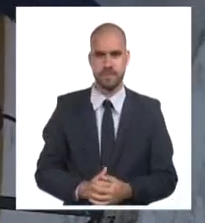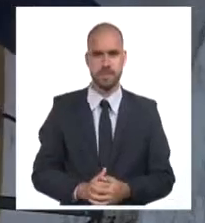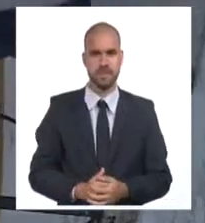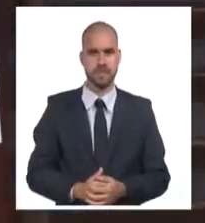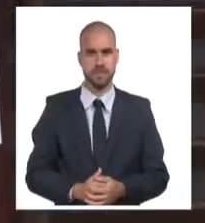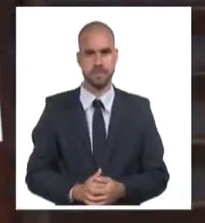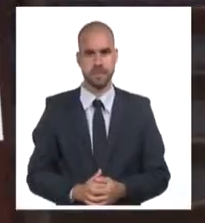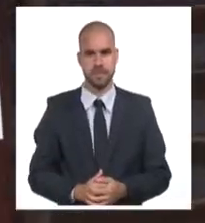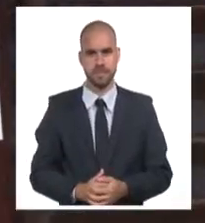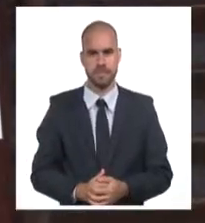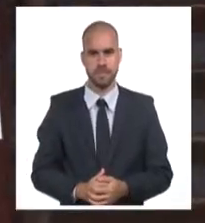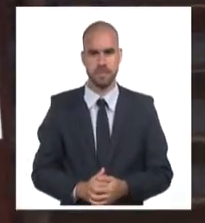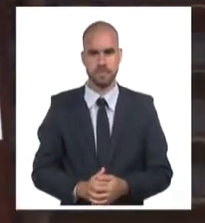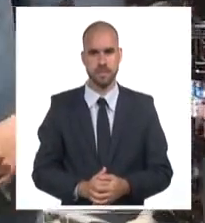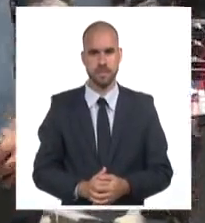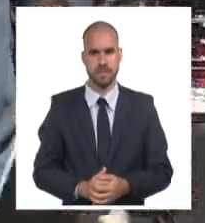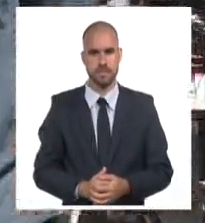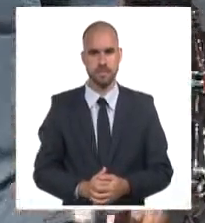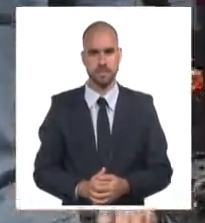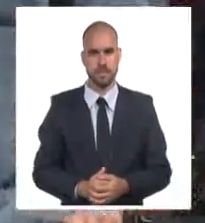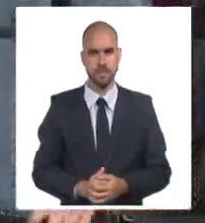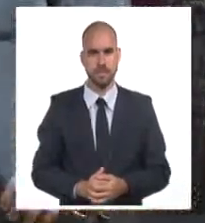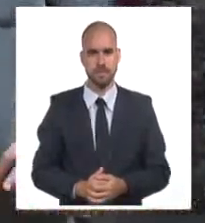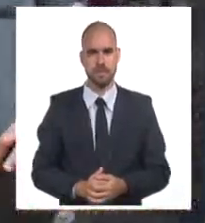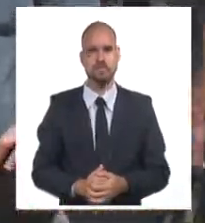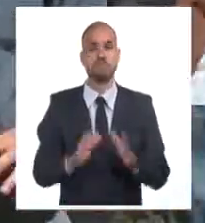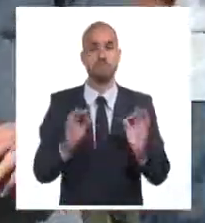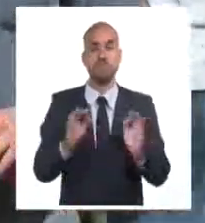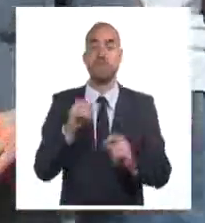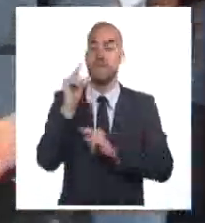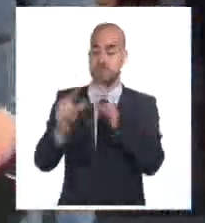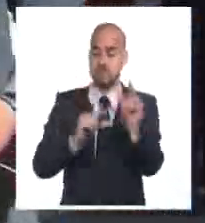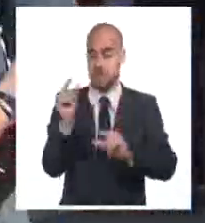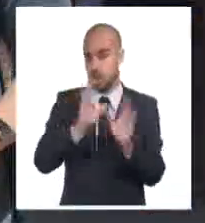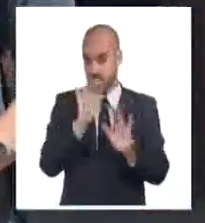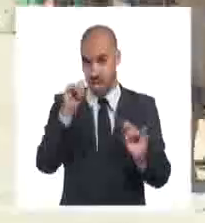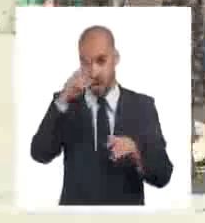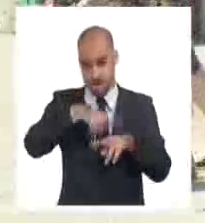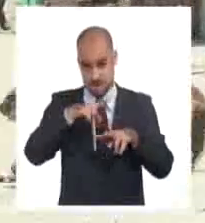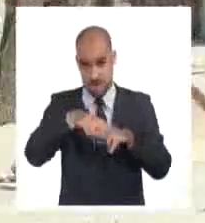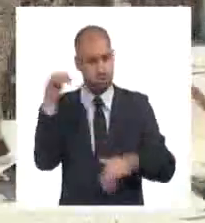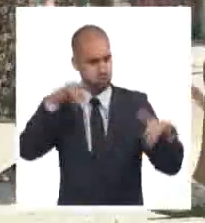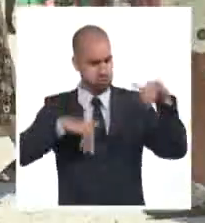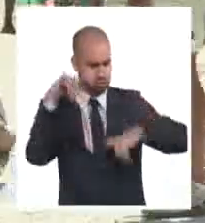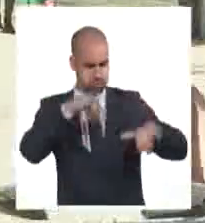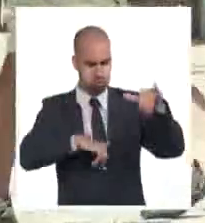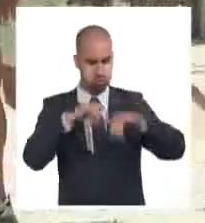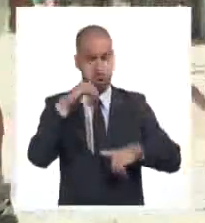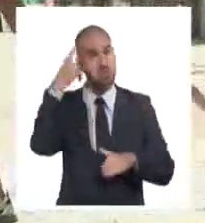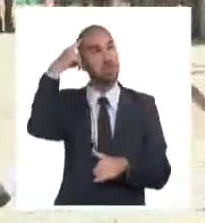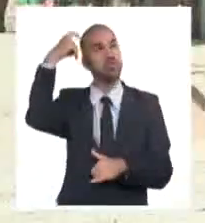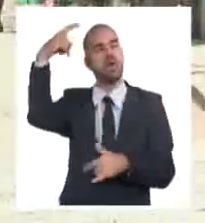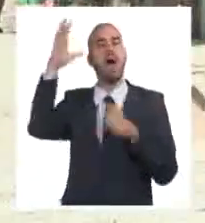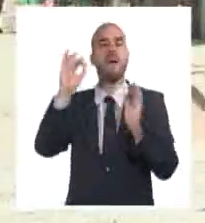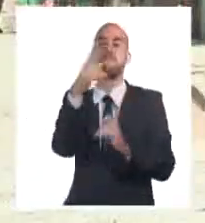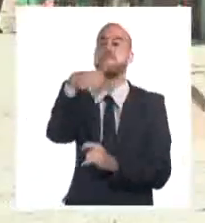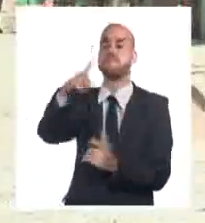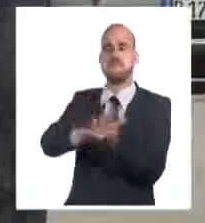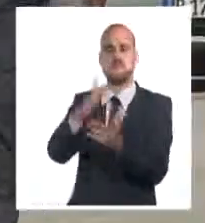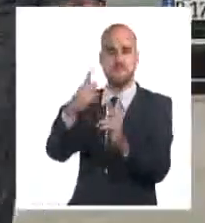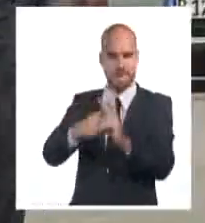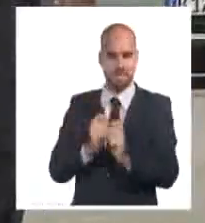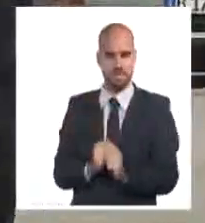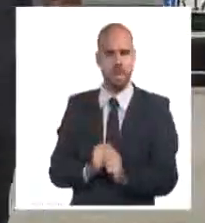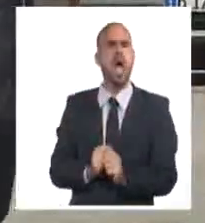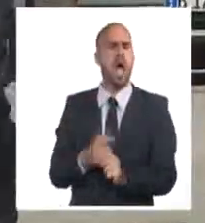Vivir un primero de mayo en Cuba es el sueño de los visitantes que ya están en La Habana. Pero antes intercambiaron con miembros